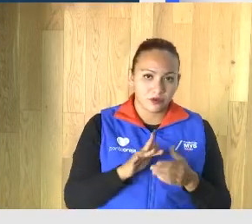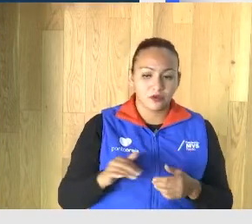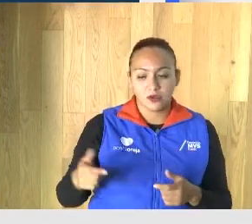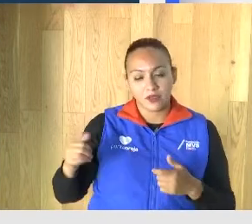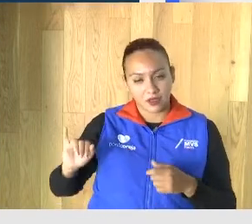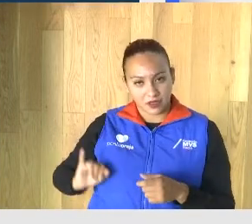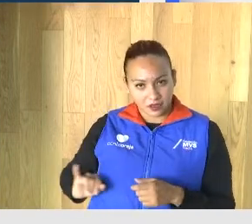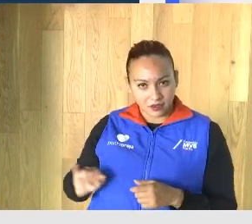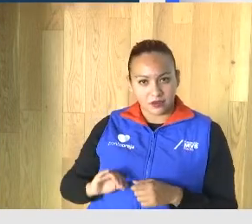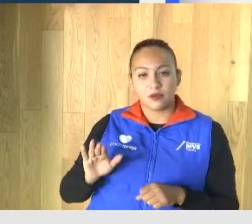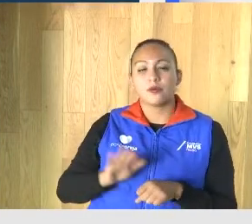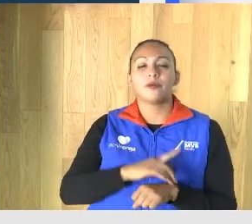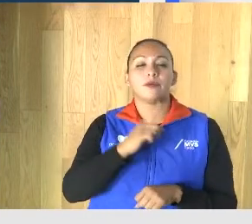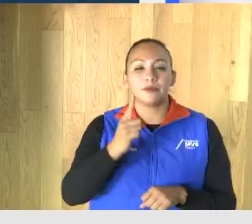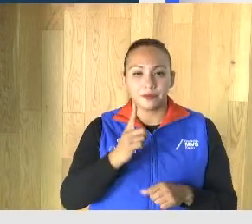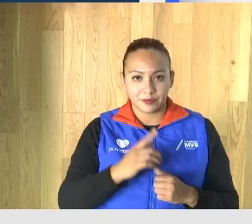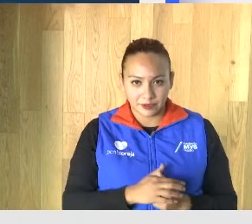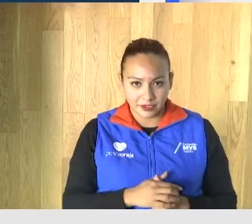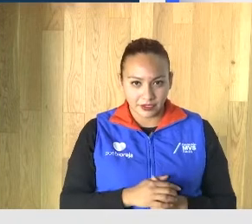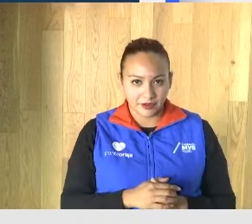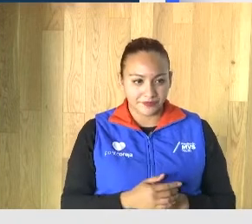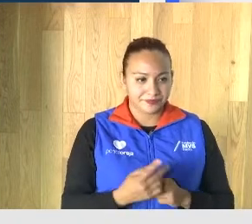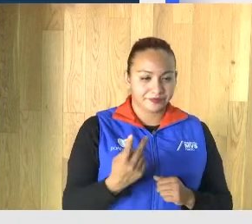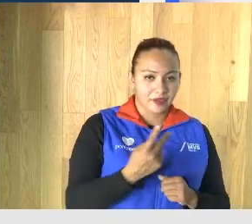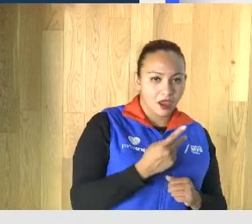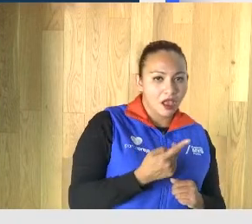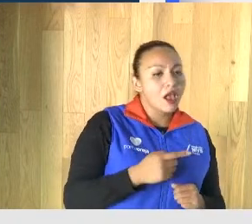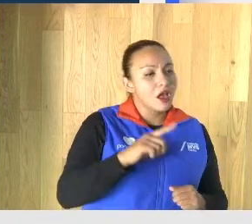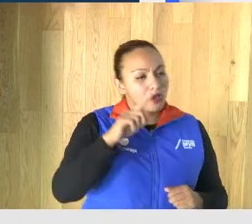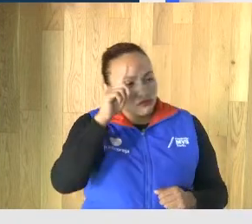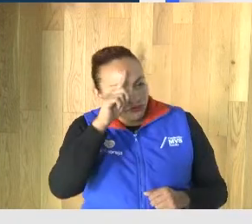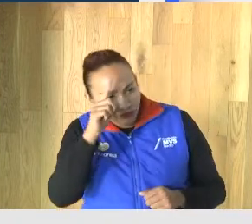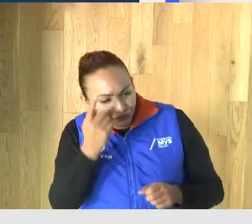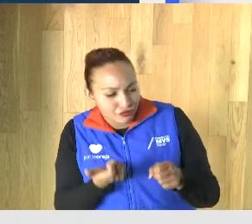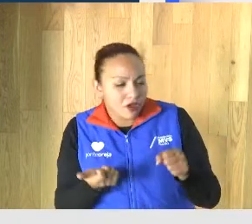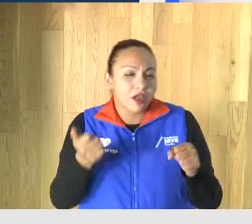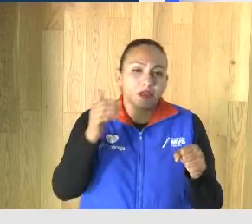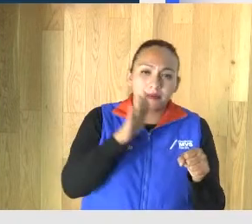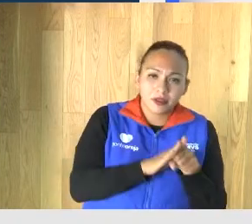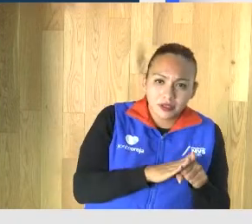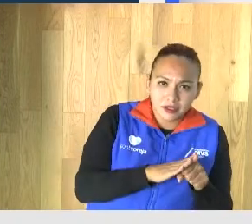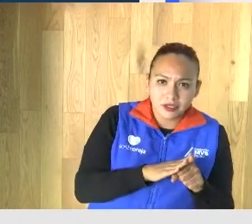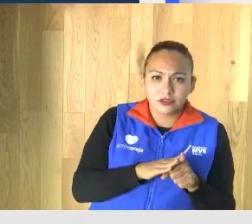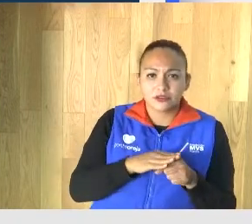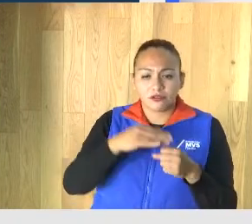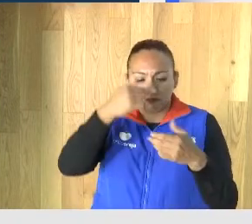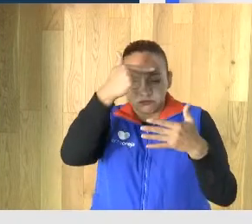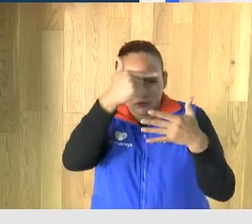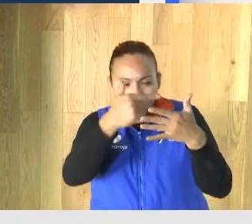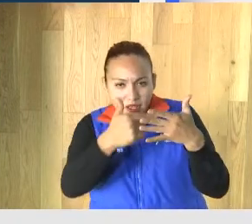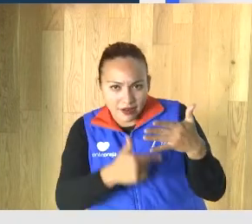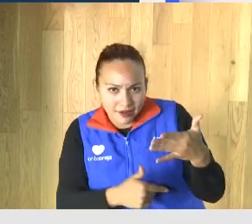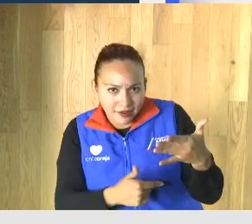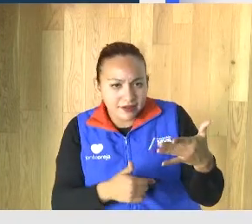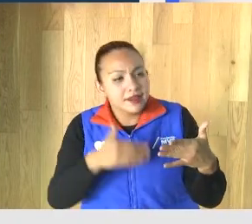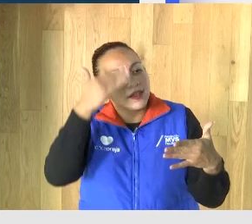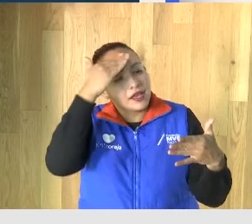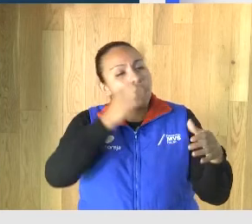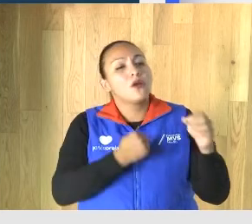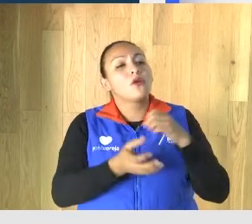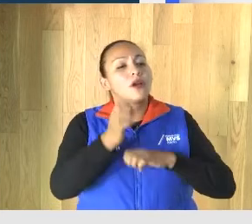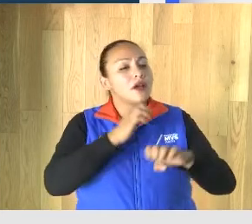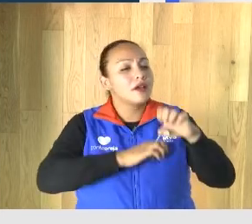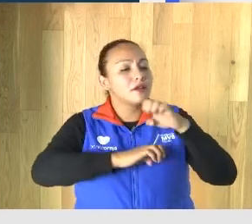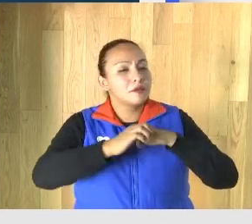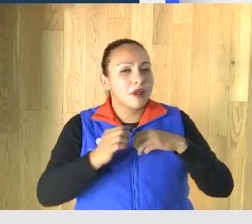ponemos otra vez el punto de mira en los consejos de administración o en los directorios, como ustedes le dicen, bueno, digamos